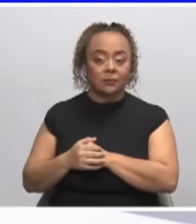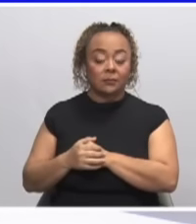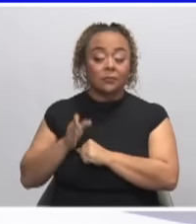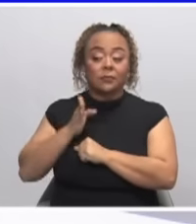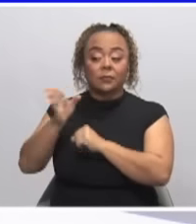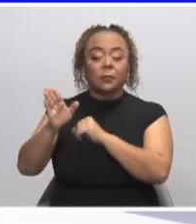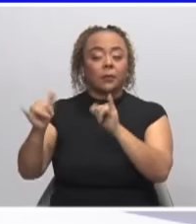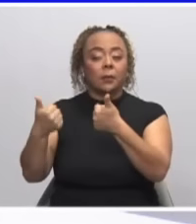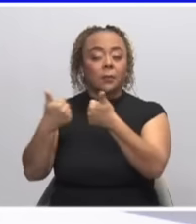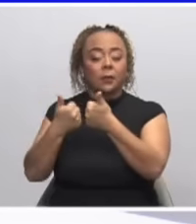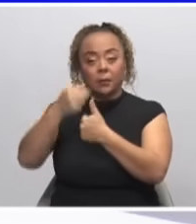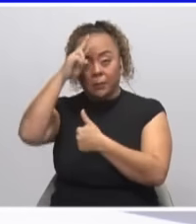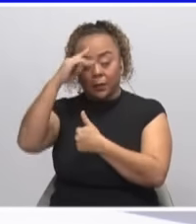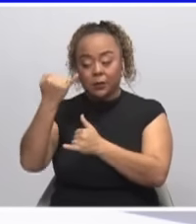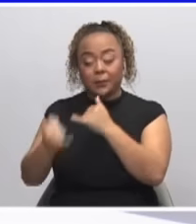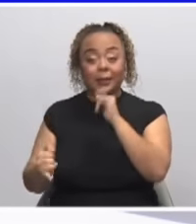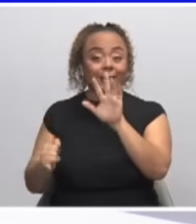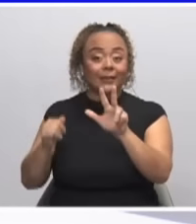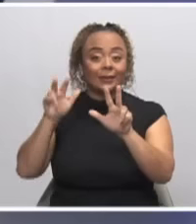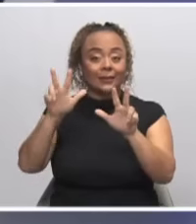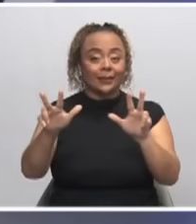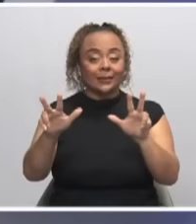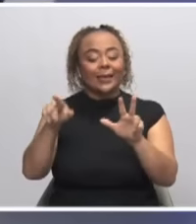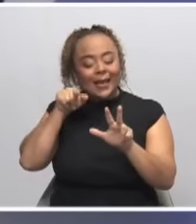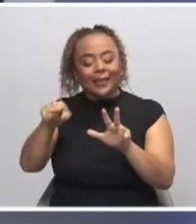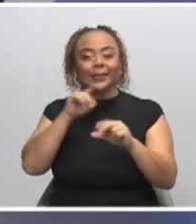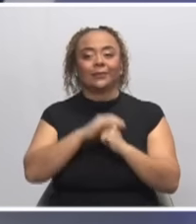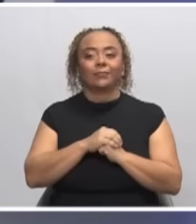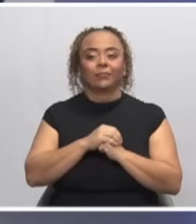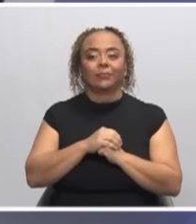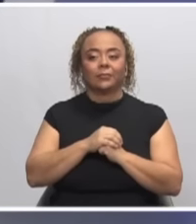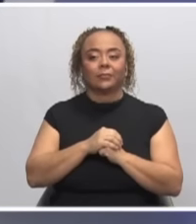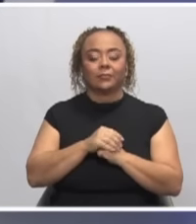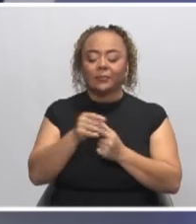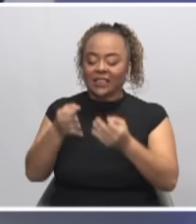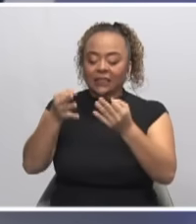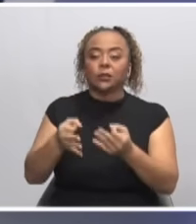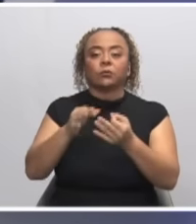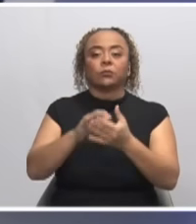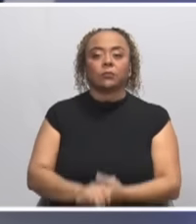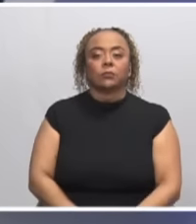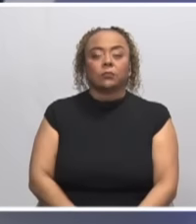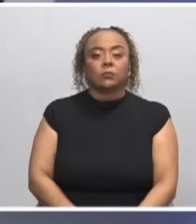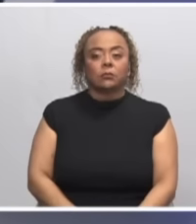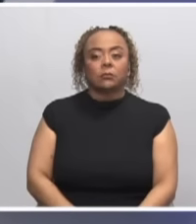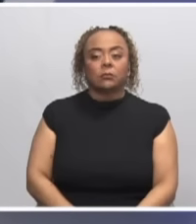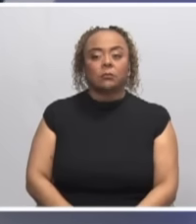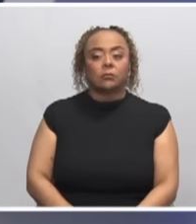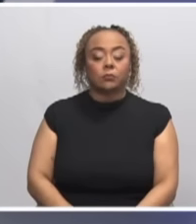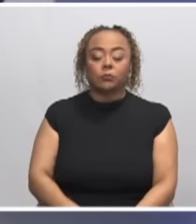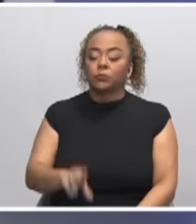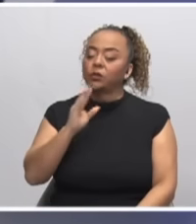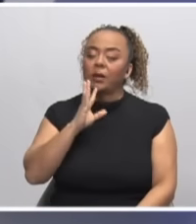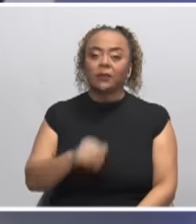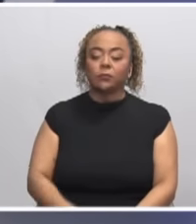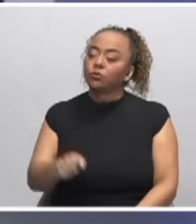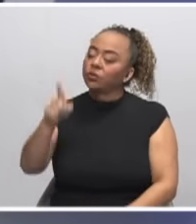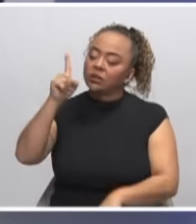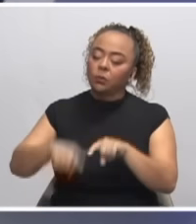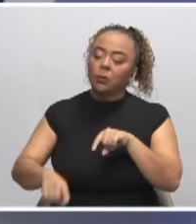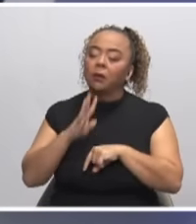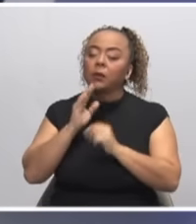aquel partido México que termina 33 esa fue una decisión no se habla ustedes no van a hablar